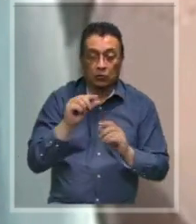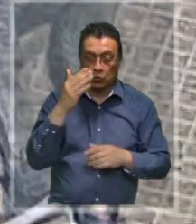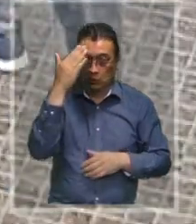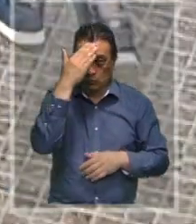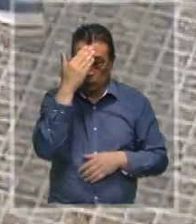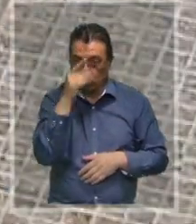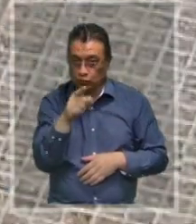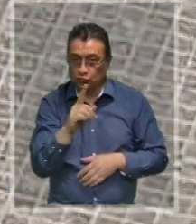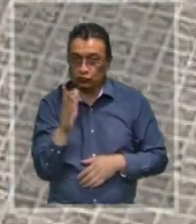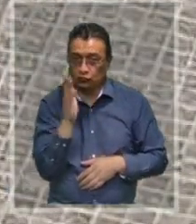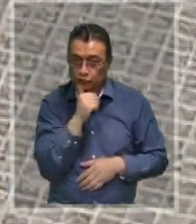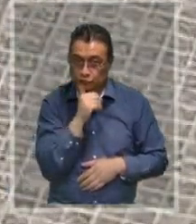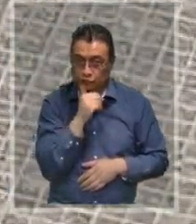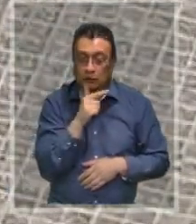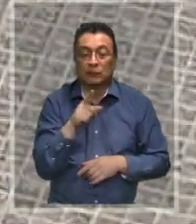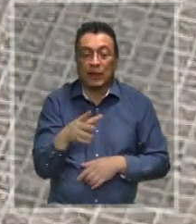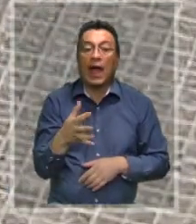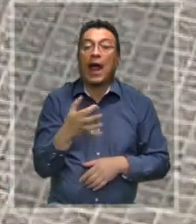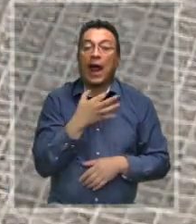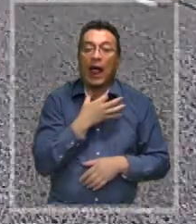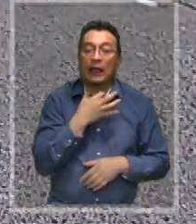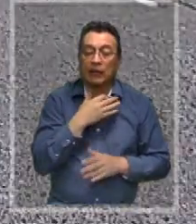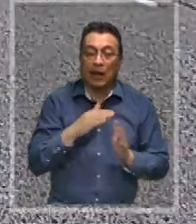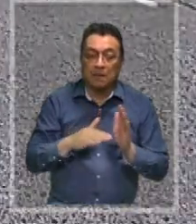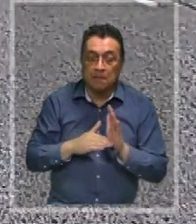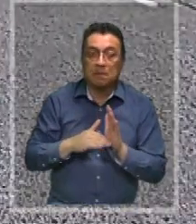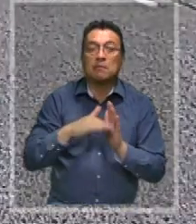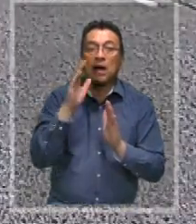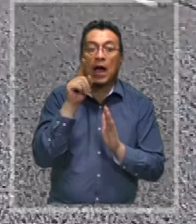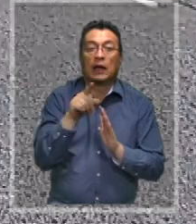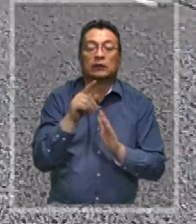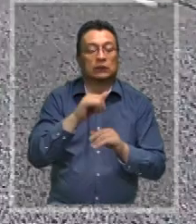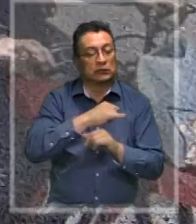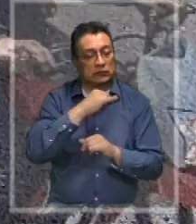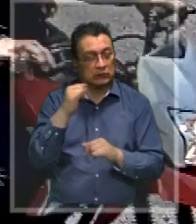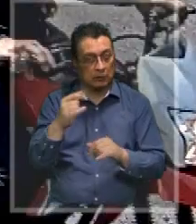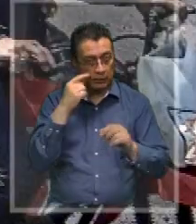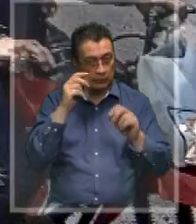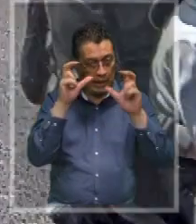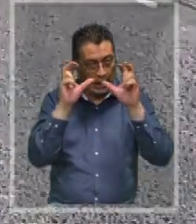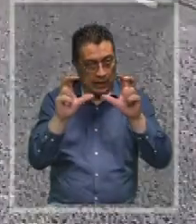de eso. Por lo mismo, la garantía más infalible es estar siempre alerta.